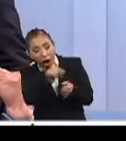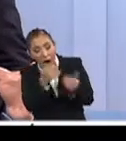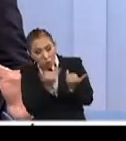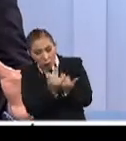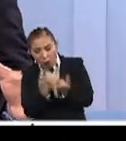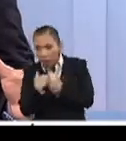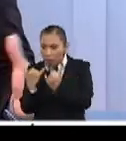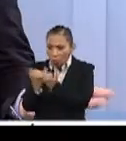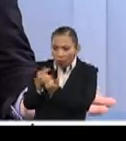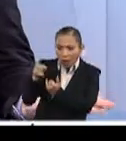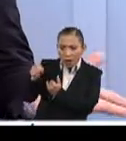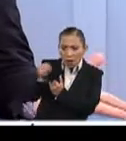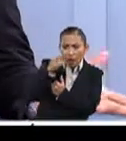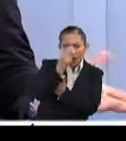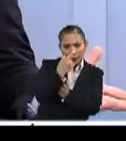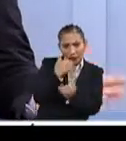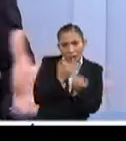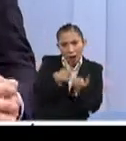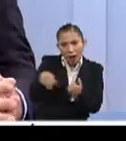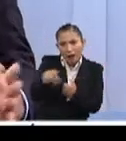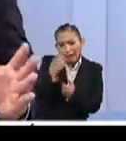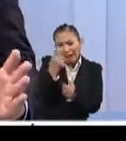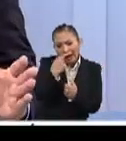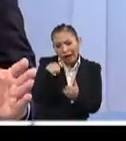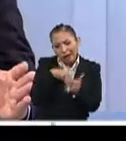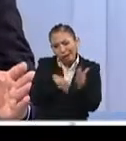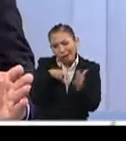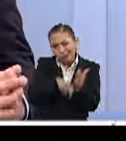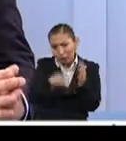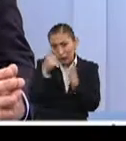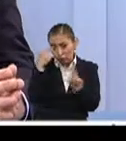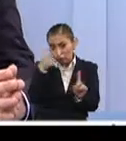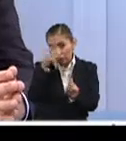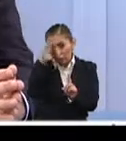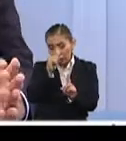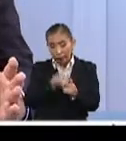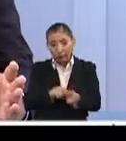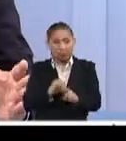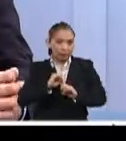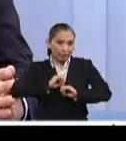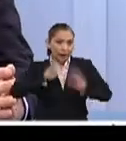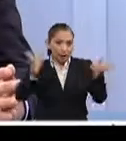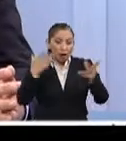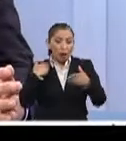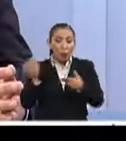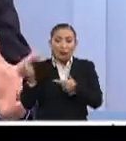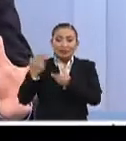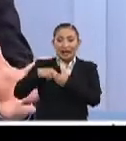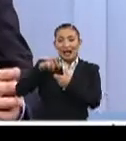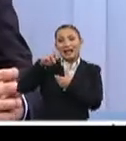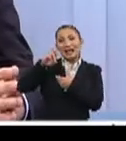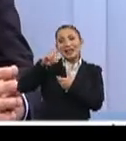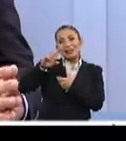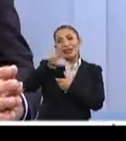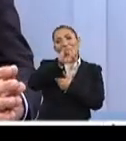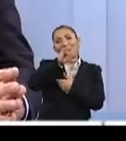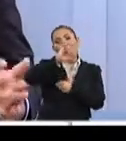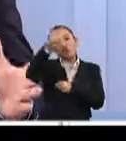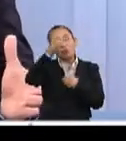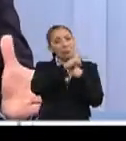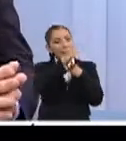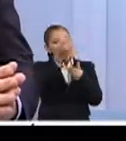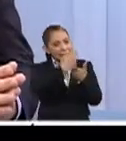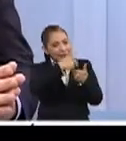común y que son necesidades de todos los países. Bueno, ese fue uno de los acuerdos. Evidentemente incorporar a la Red Clara a otros